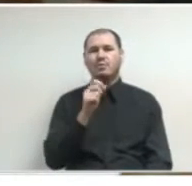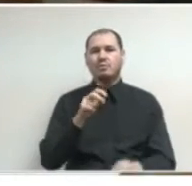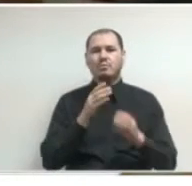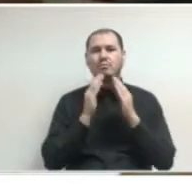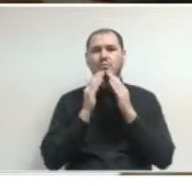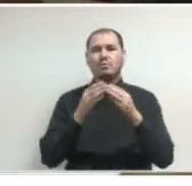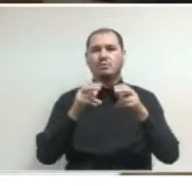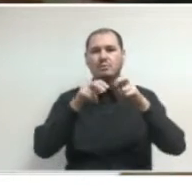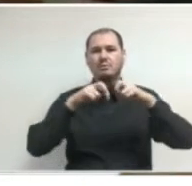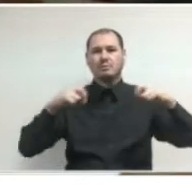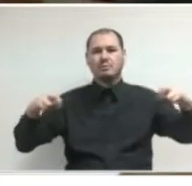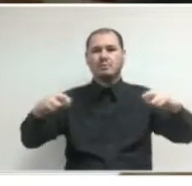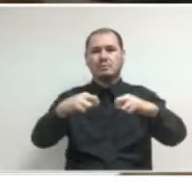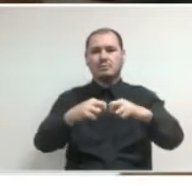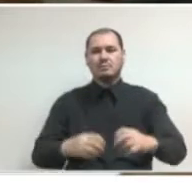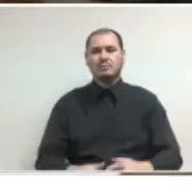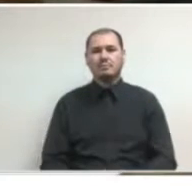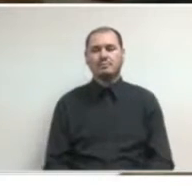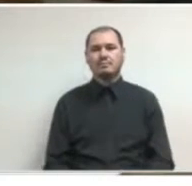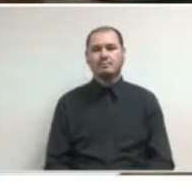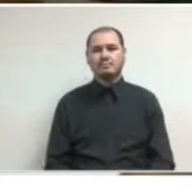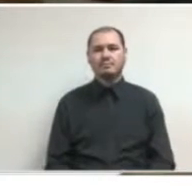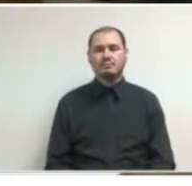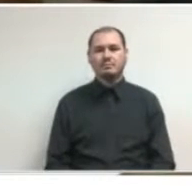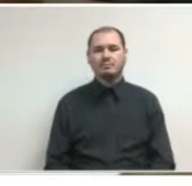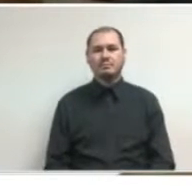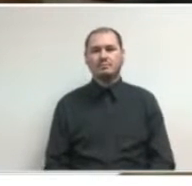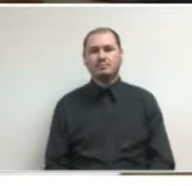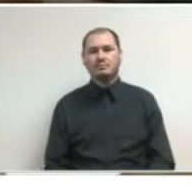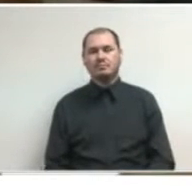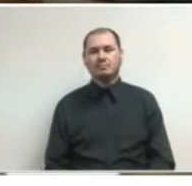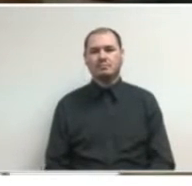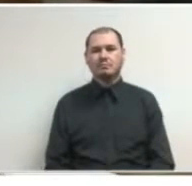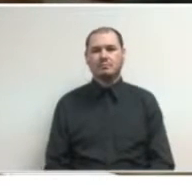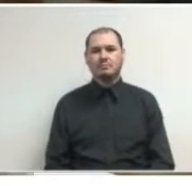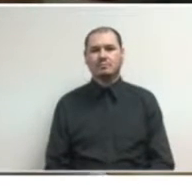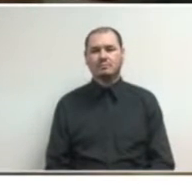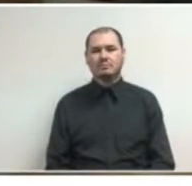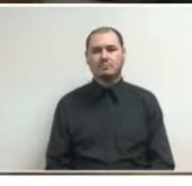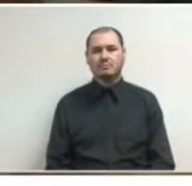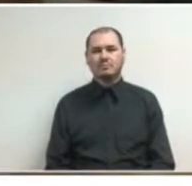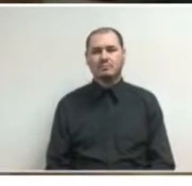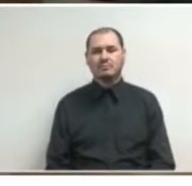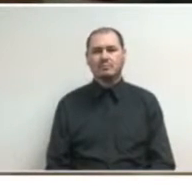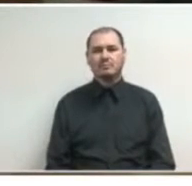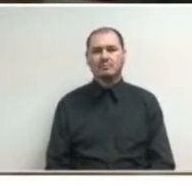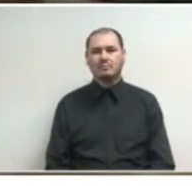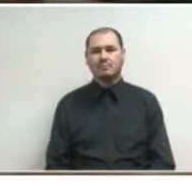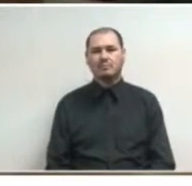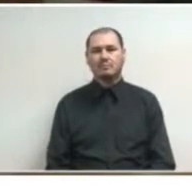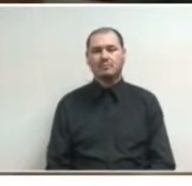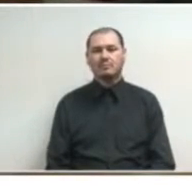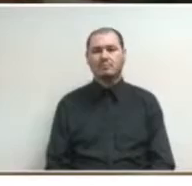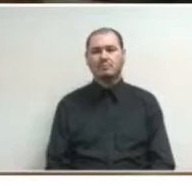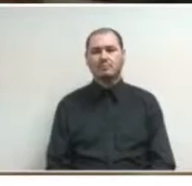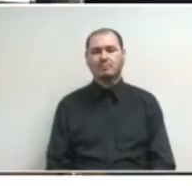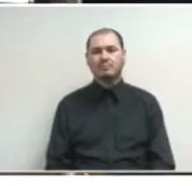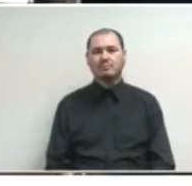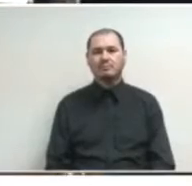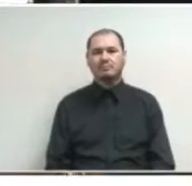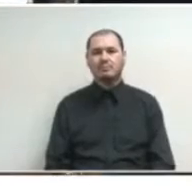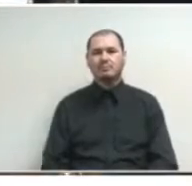Y Carolina, ¿esto es con o sin afectar sus funciones? Sí, es sin perjuicio.